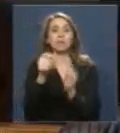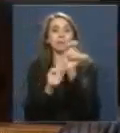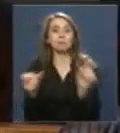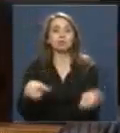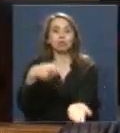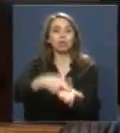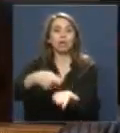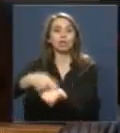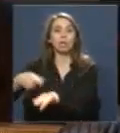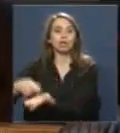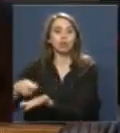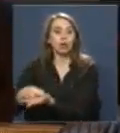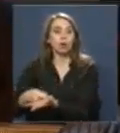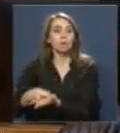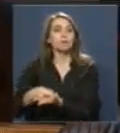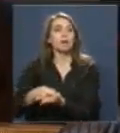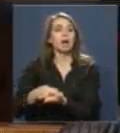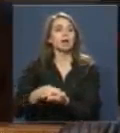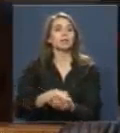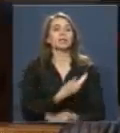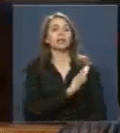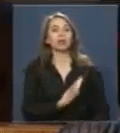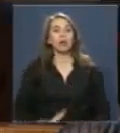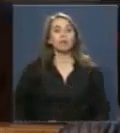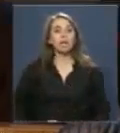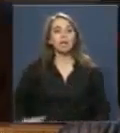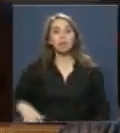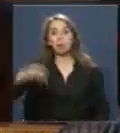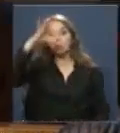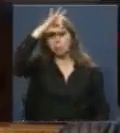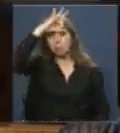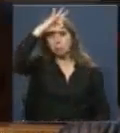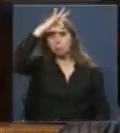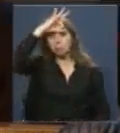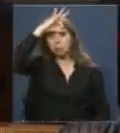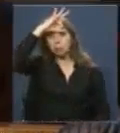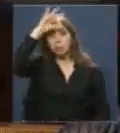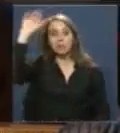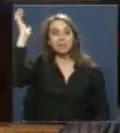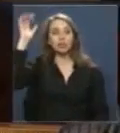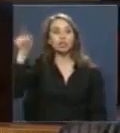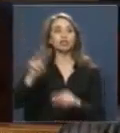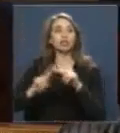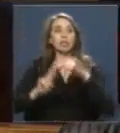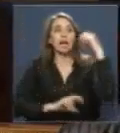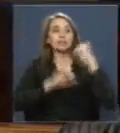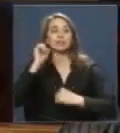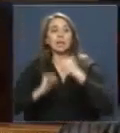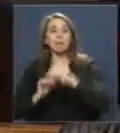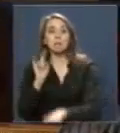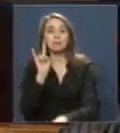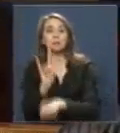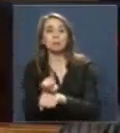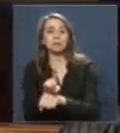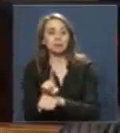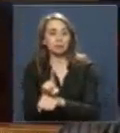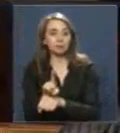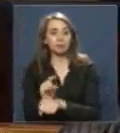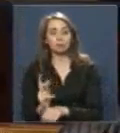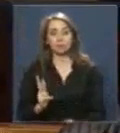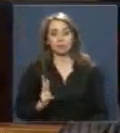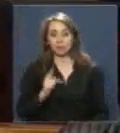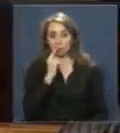compradores y gobiernos prácticamente ignorantes de esta disciplina, de esta estafa. Señor